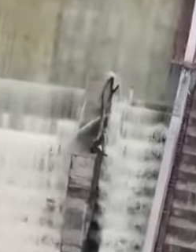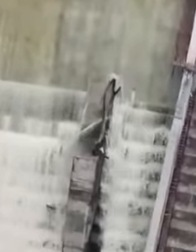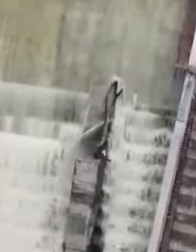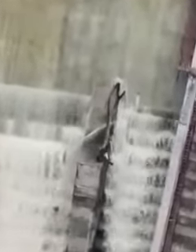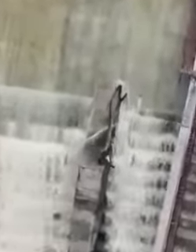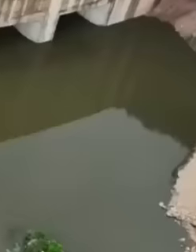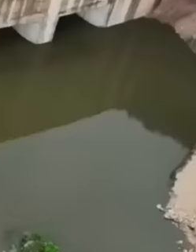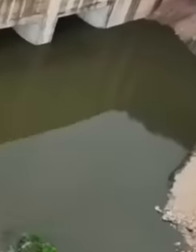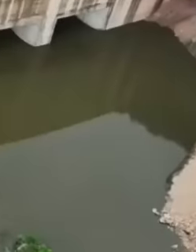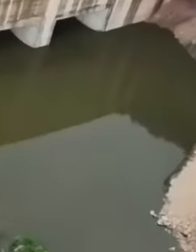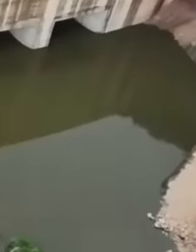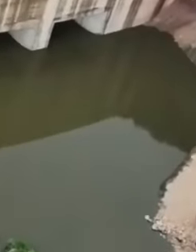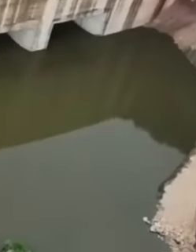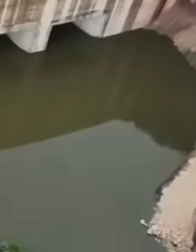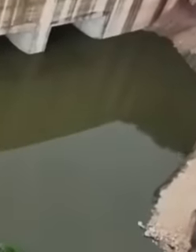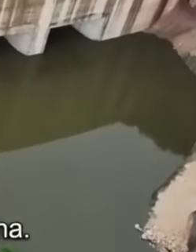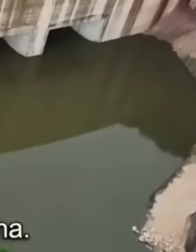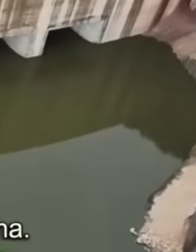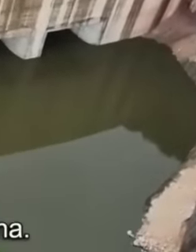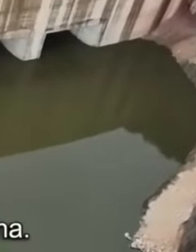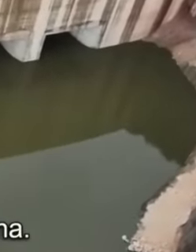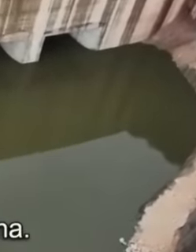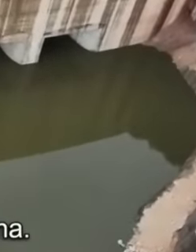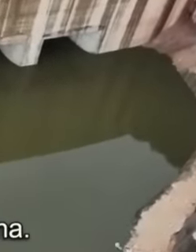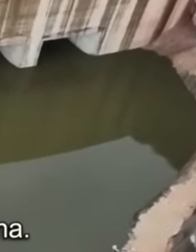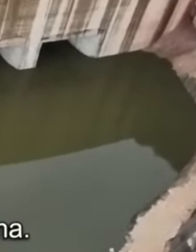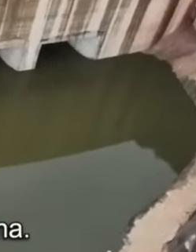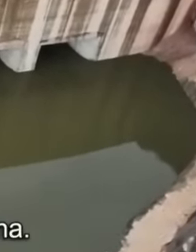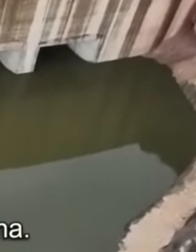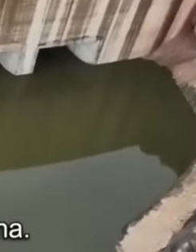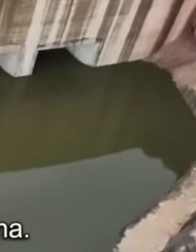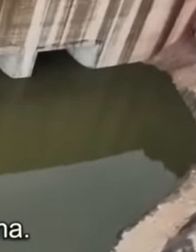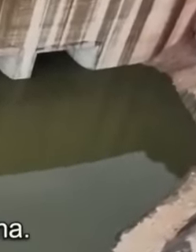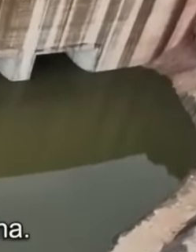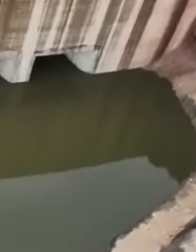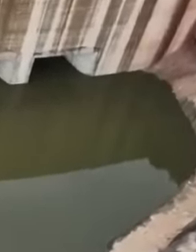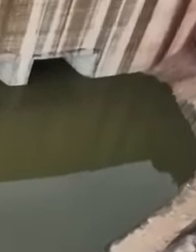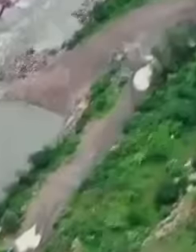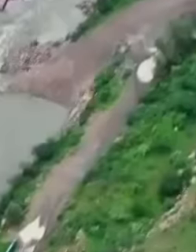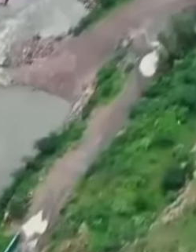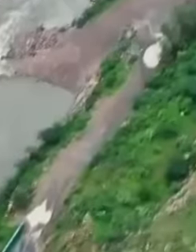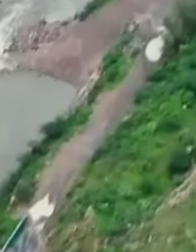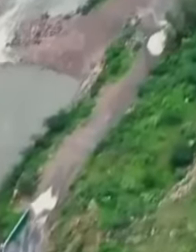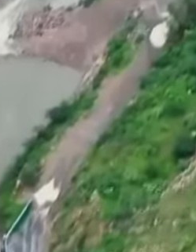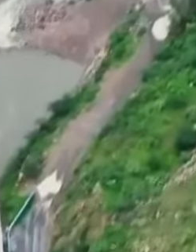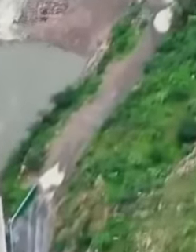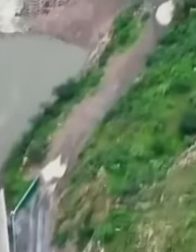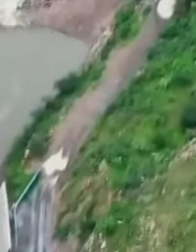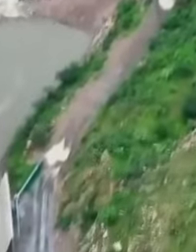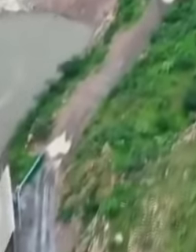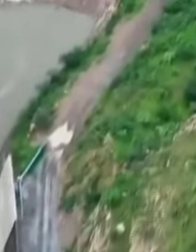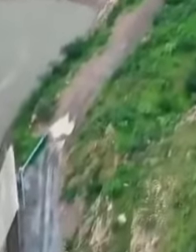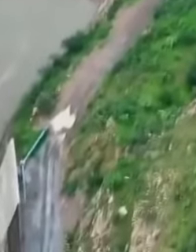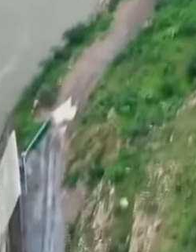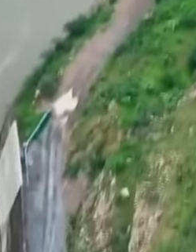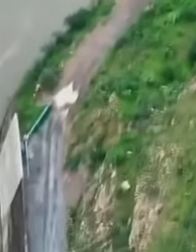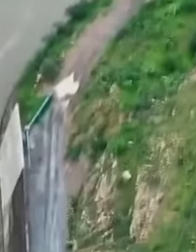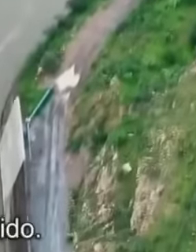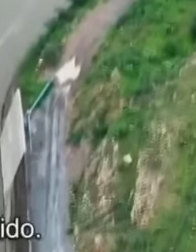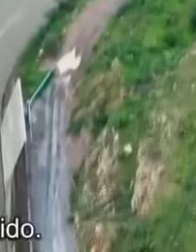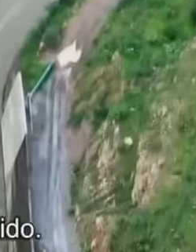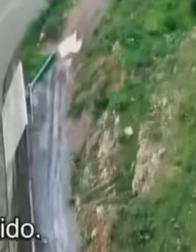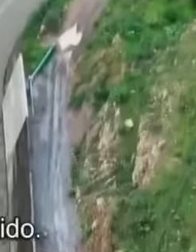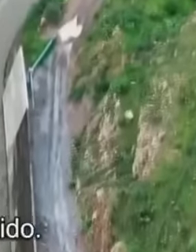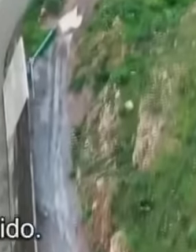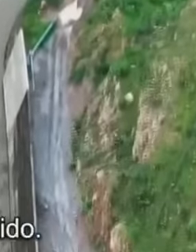9 metros. Son obras de ingeniería que no ponen en riesgo la estabilidad de la cortina. Con una longitud de 21.1 kilómetros,